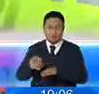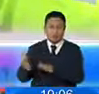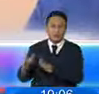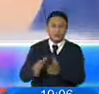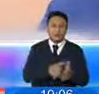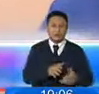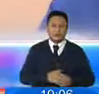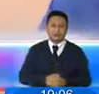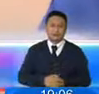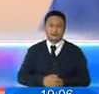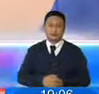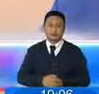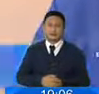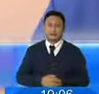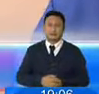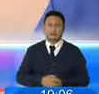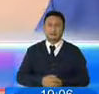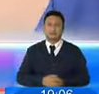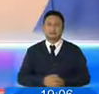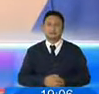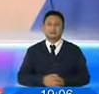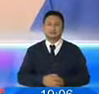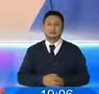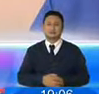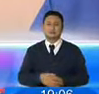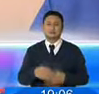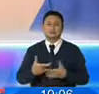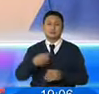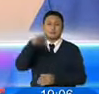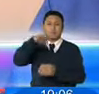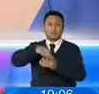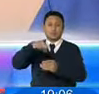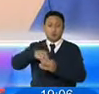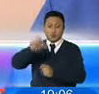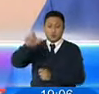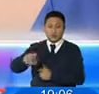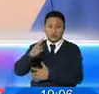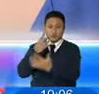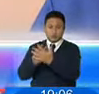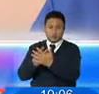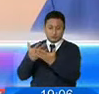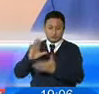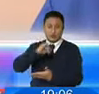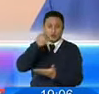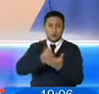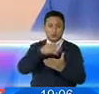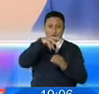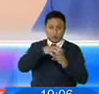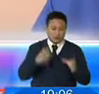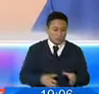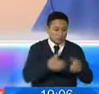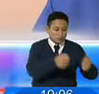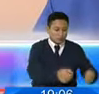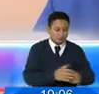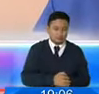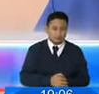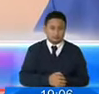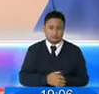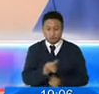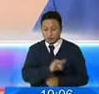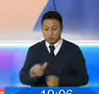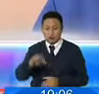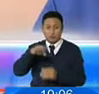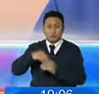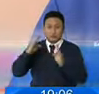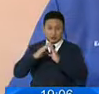fallecido. Todos los votos de las personas privadas de la libertad están ya en manos de las juntas provinciales electorales y serán escrutados, al igual que los del